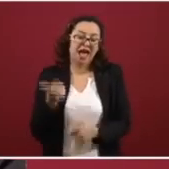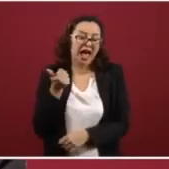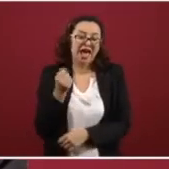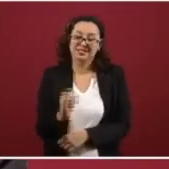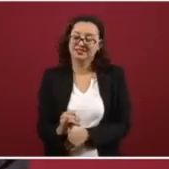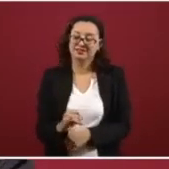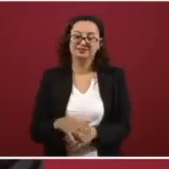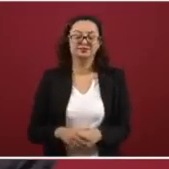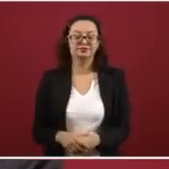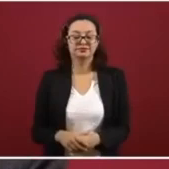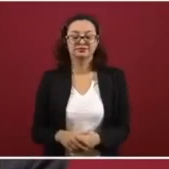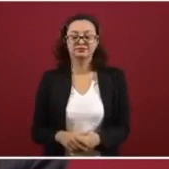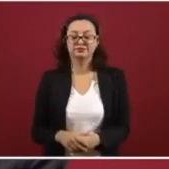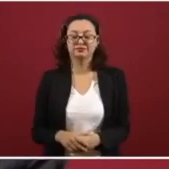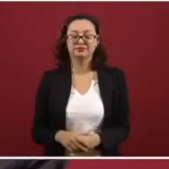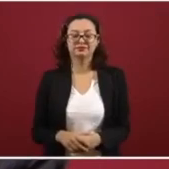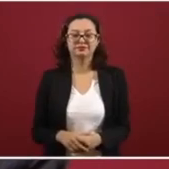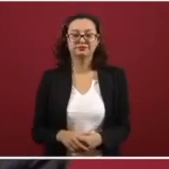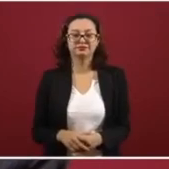porque esto